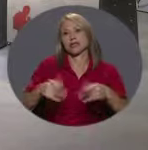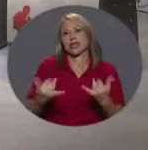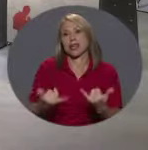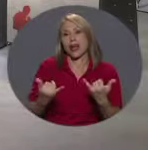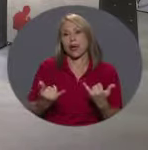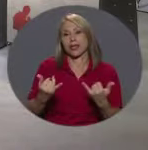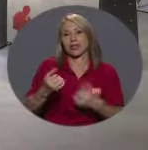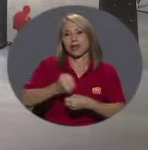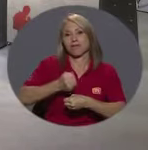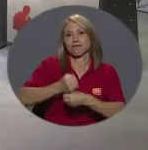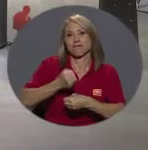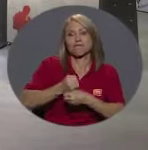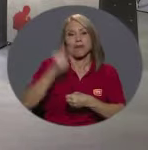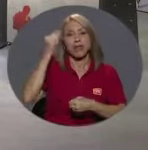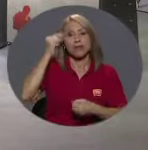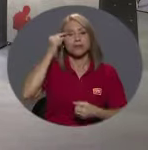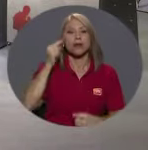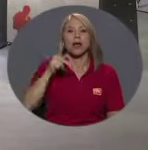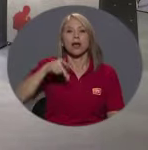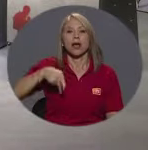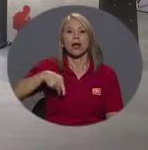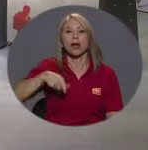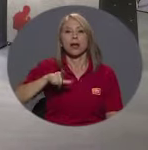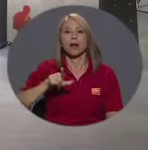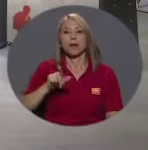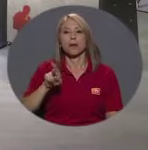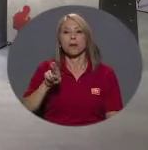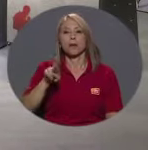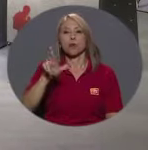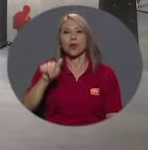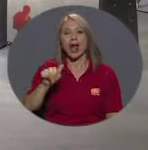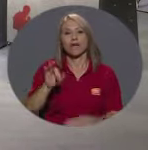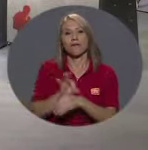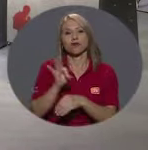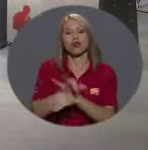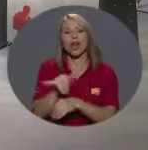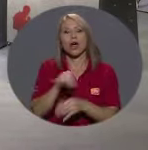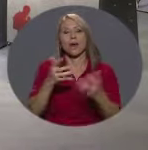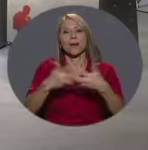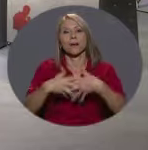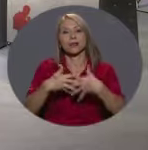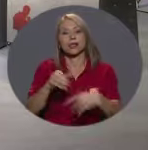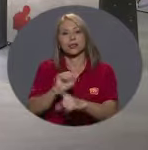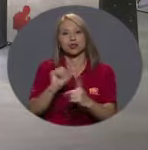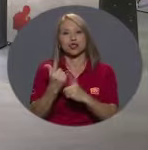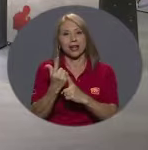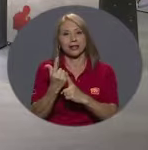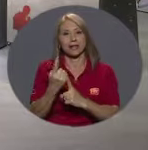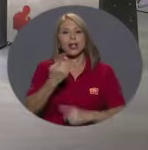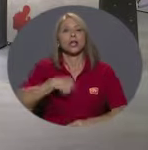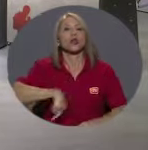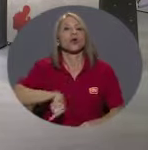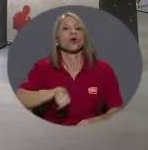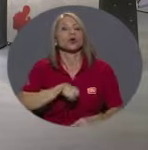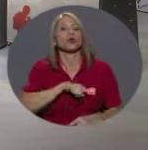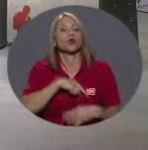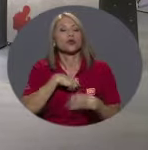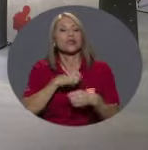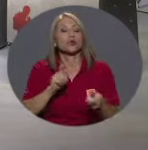momento. Desde Plura funciona como una empresa social y hicimos esa